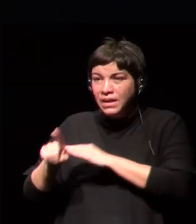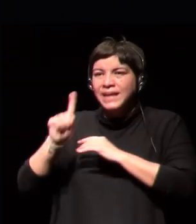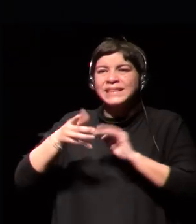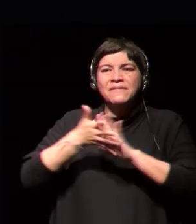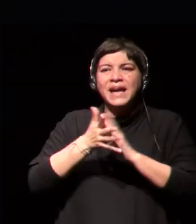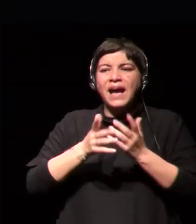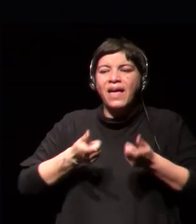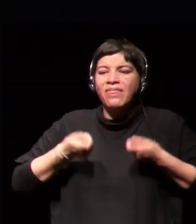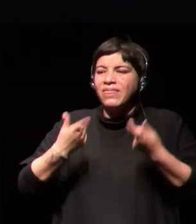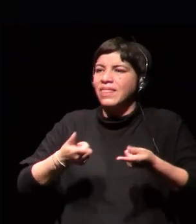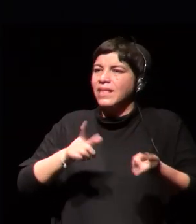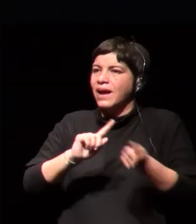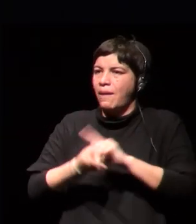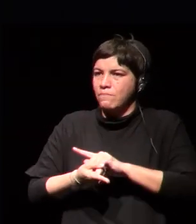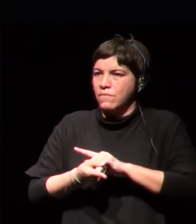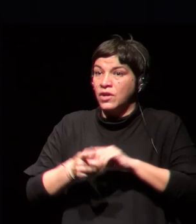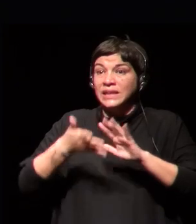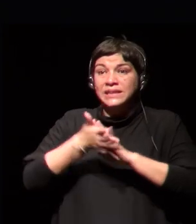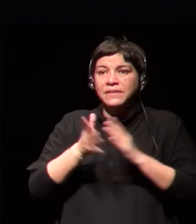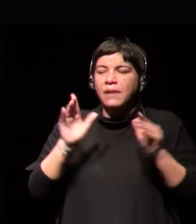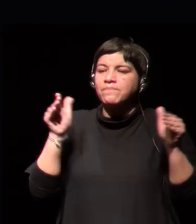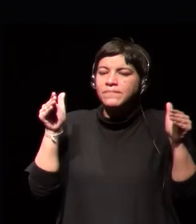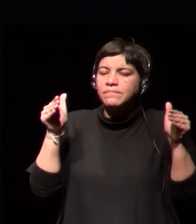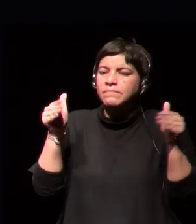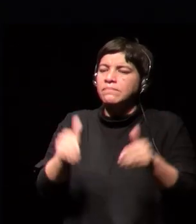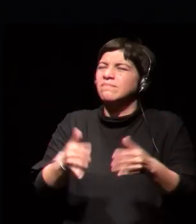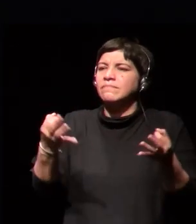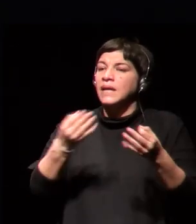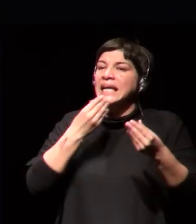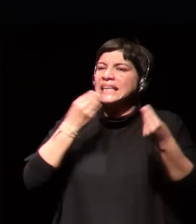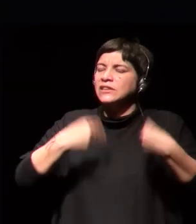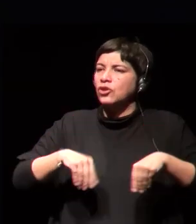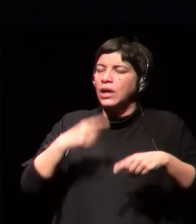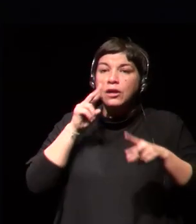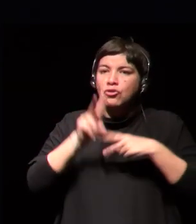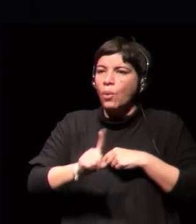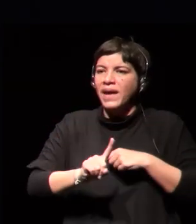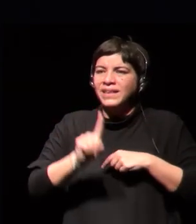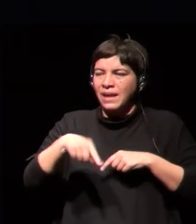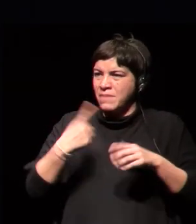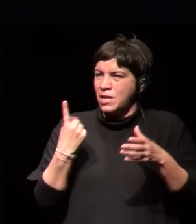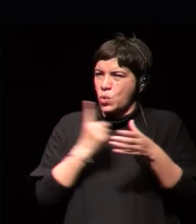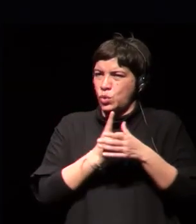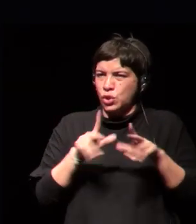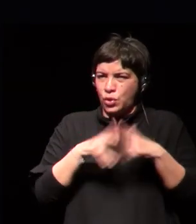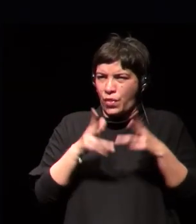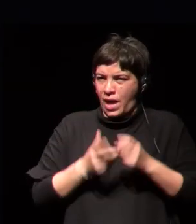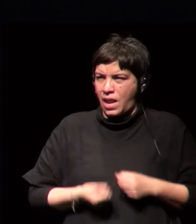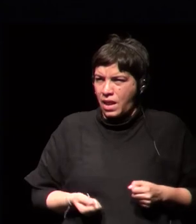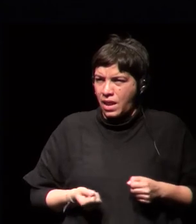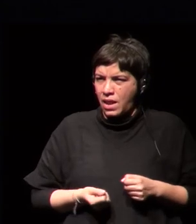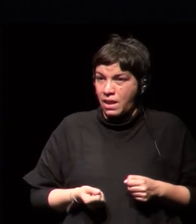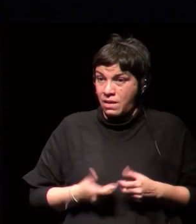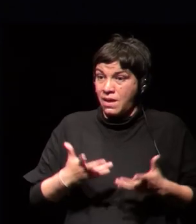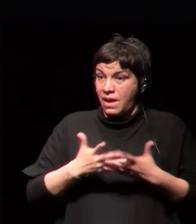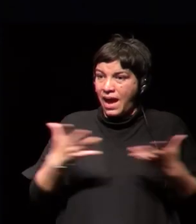inclusion. En historias invisibles y en la inclusión big social. Art has been experimenting with protective el gran cultural approaches arte for 25 se plantea years estos abordajes culturales Australia.